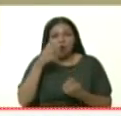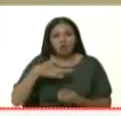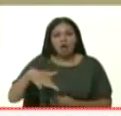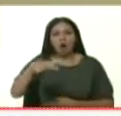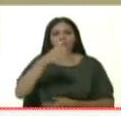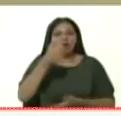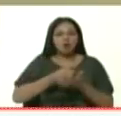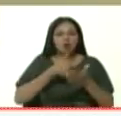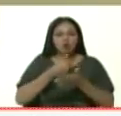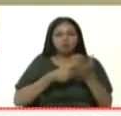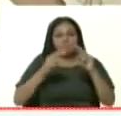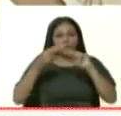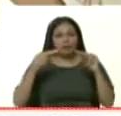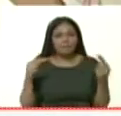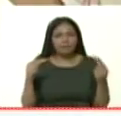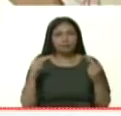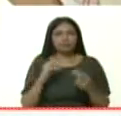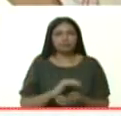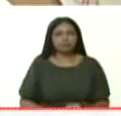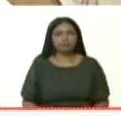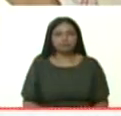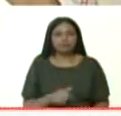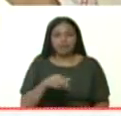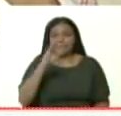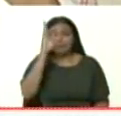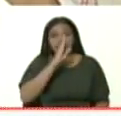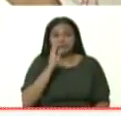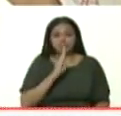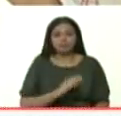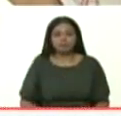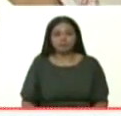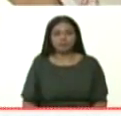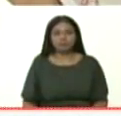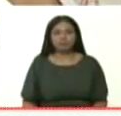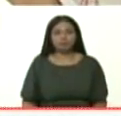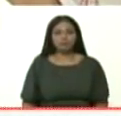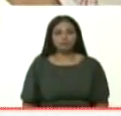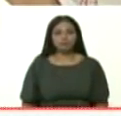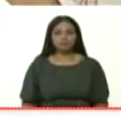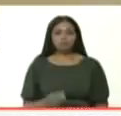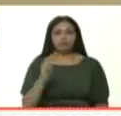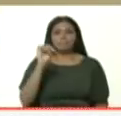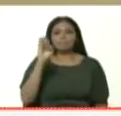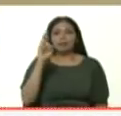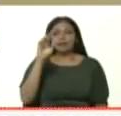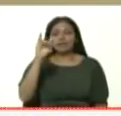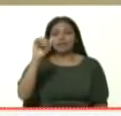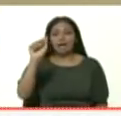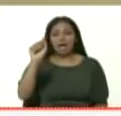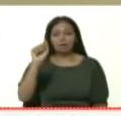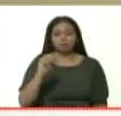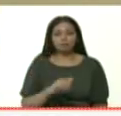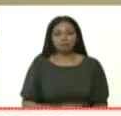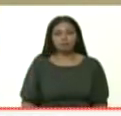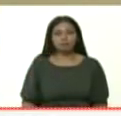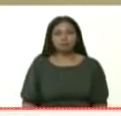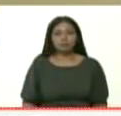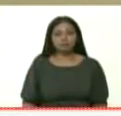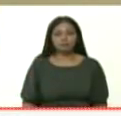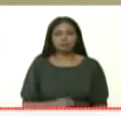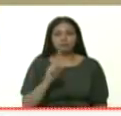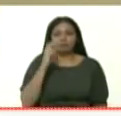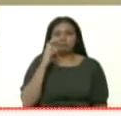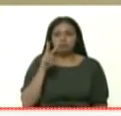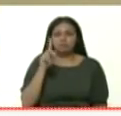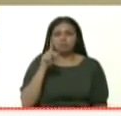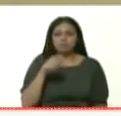y Lucha por la Paz, Cebrapaz de Brasil, María do Socorro. Y también